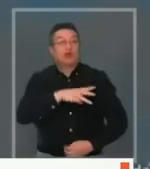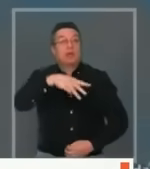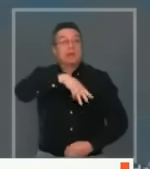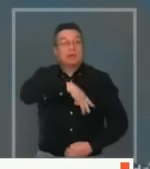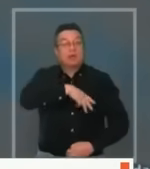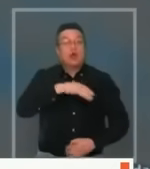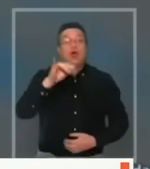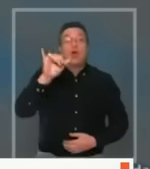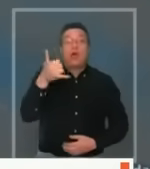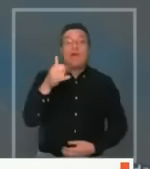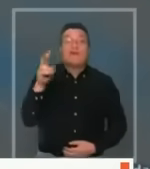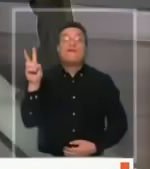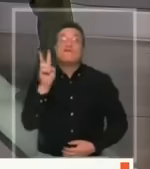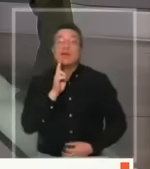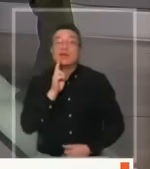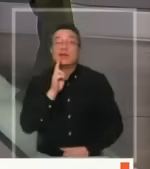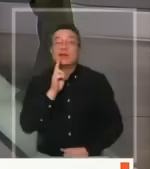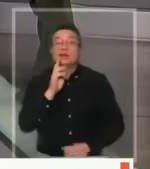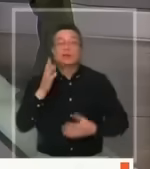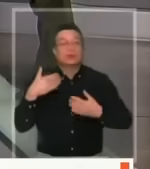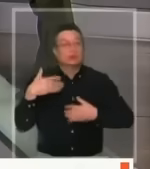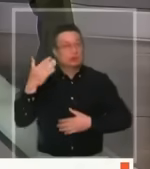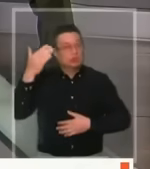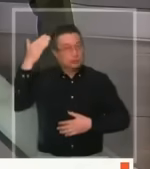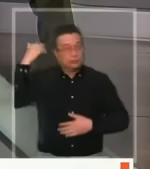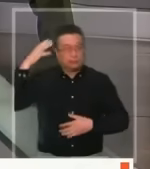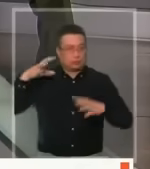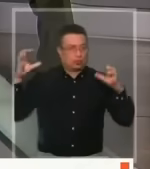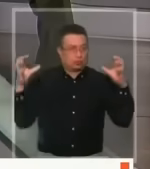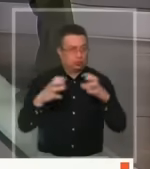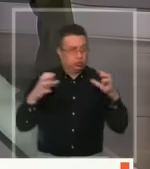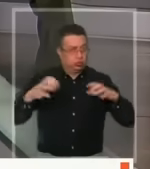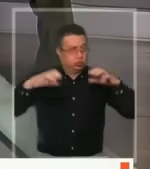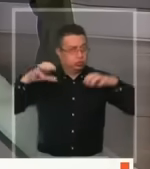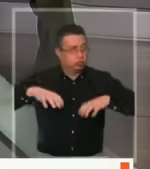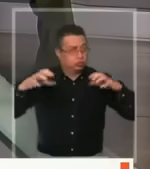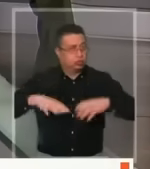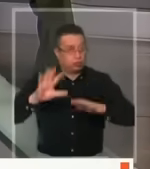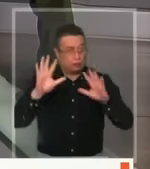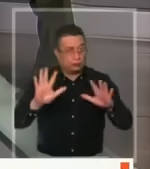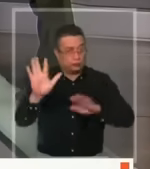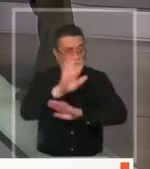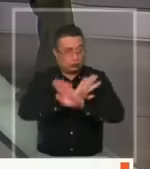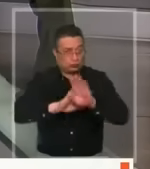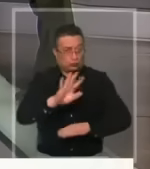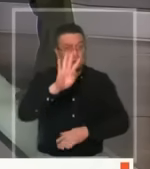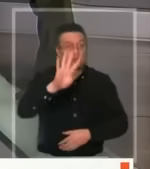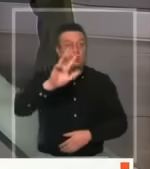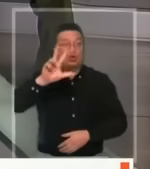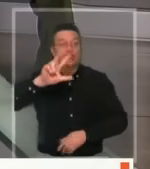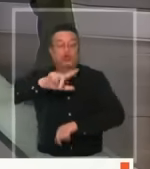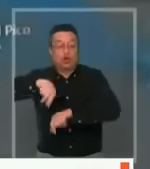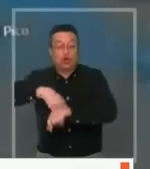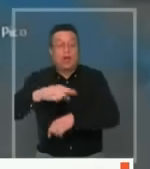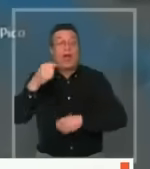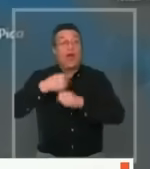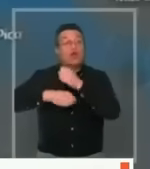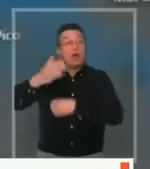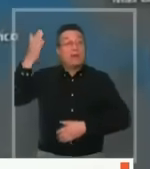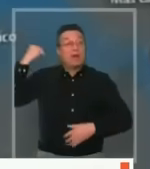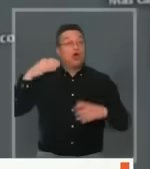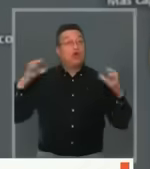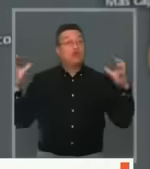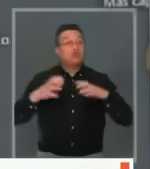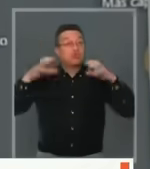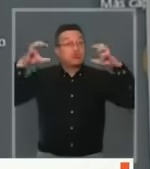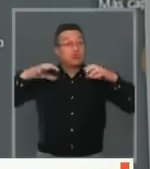y viernes. Yo no recuerdo hace cuánto no cae tanta agua en Santiago, por más que sean 48 horas. El año pasado, el evento que tuvimos grande, creo que